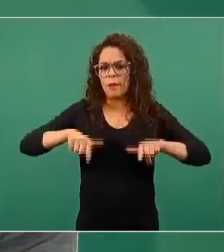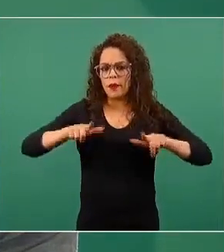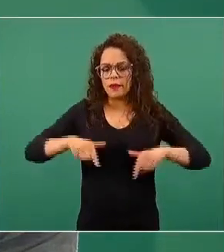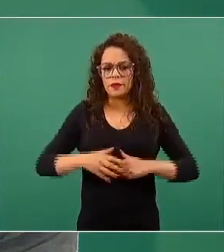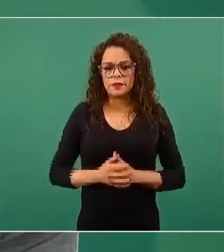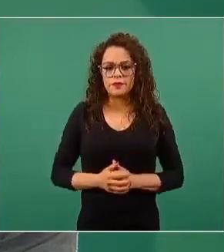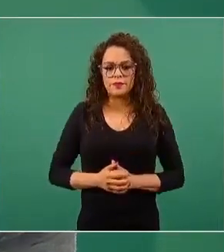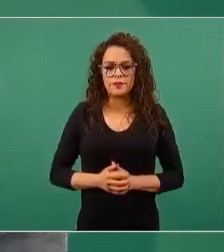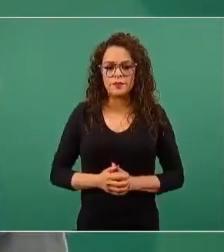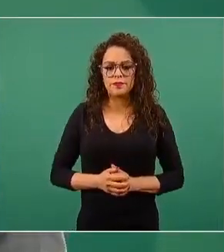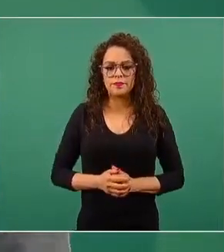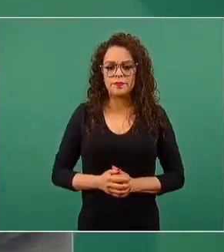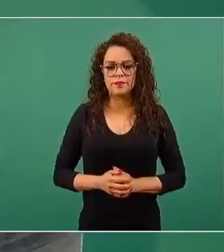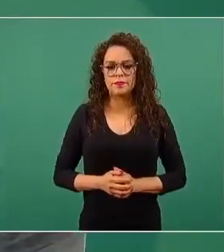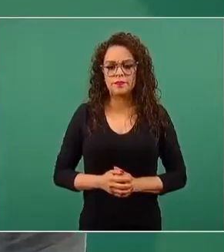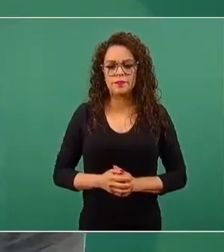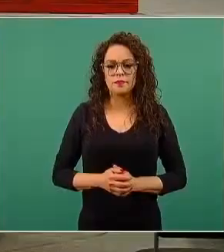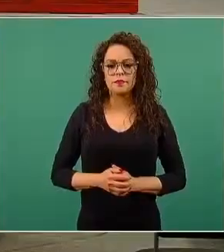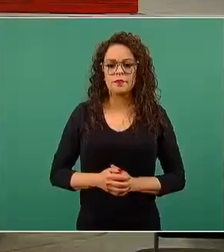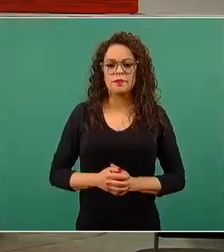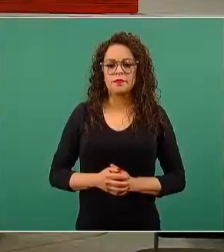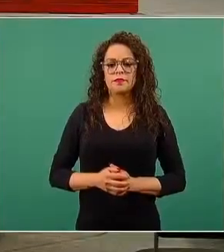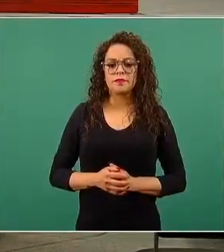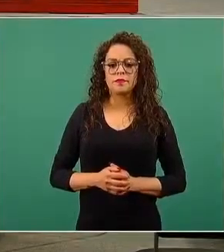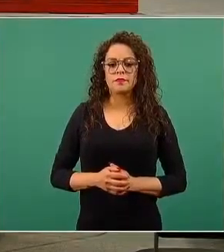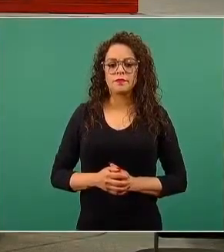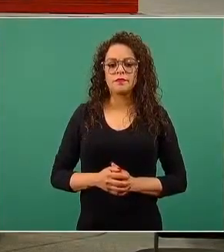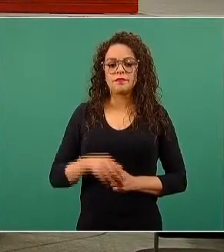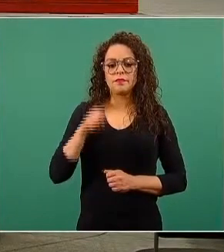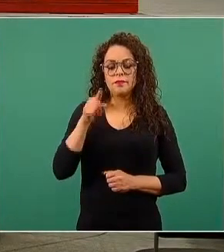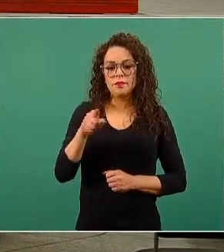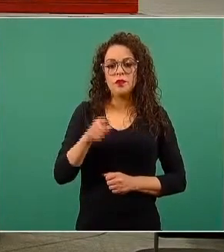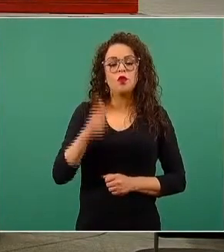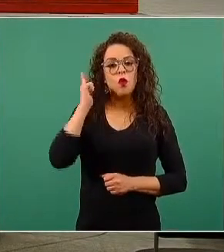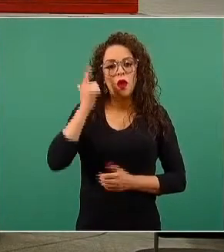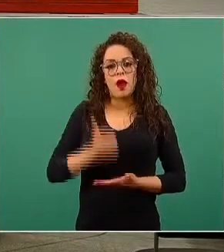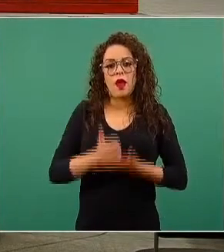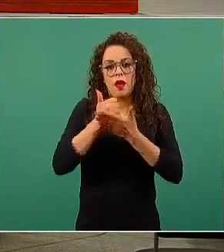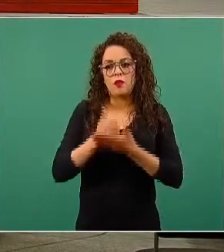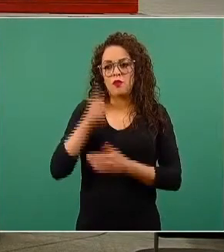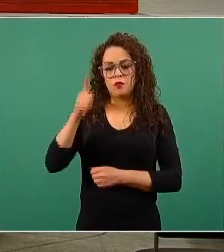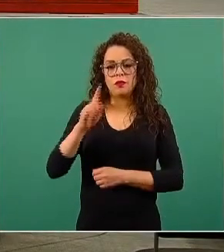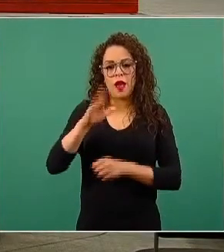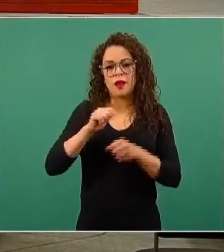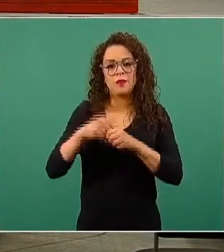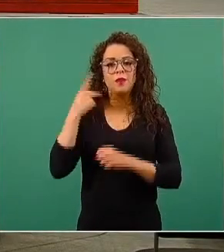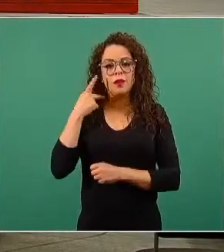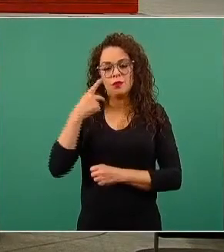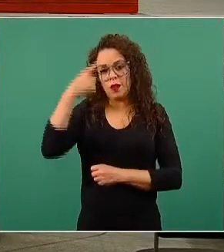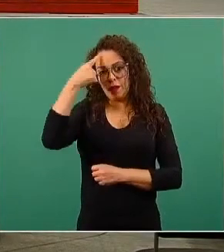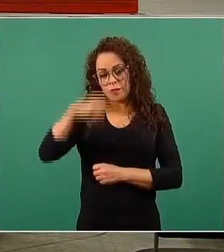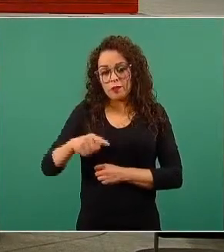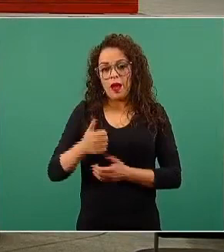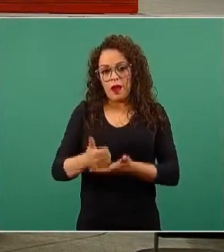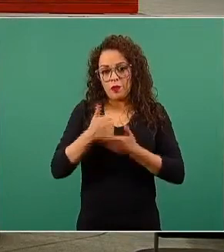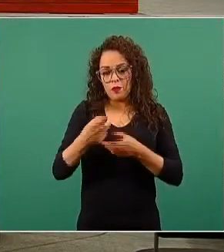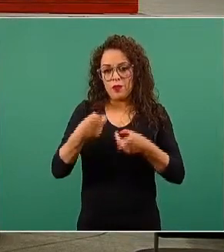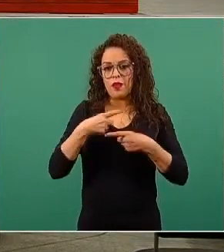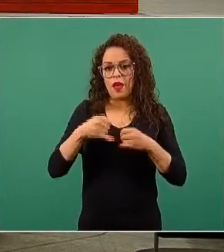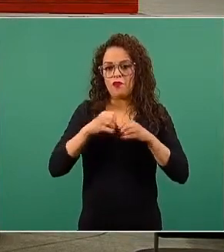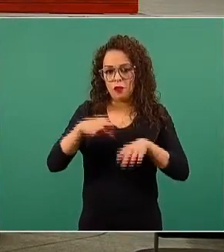a disposición. Y le encargamos a Animal Político que siga trabajando en su reportaje para ayudarnos a ayudar. Muchas